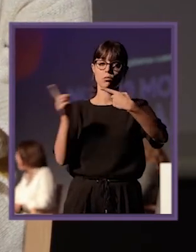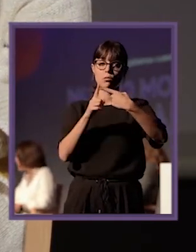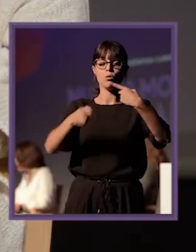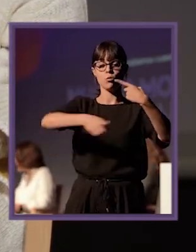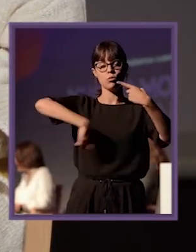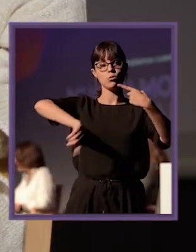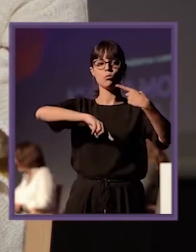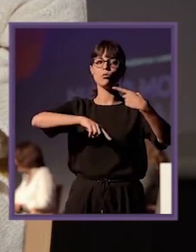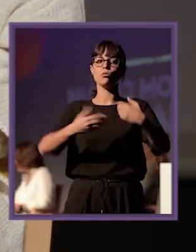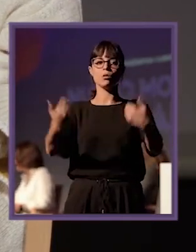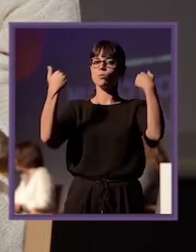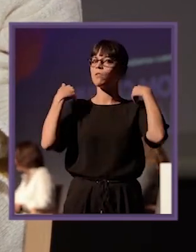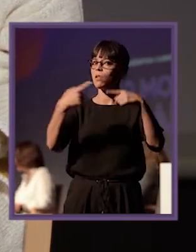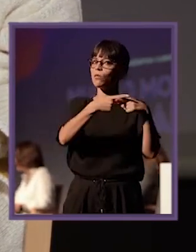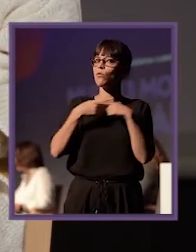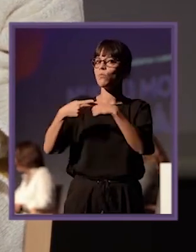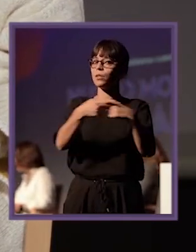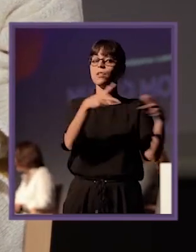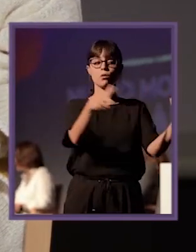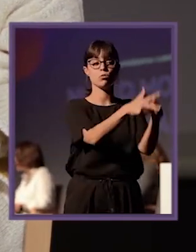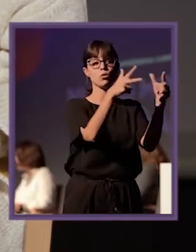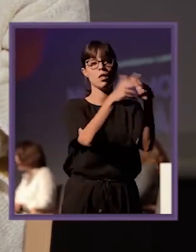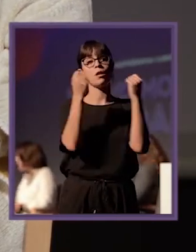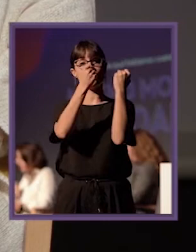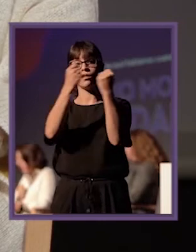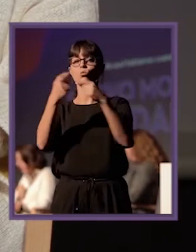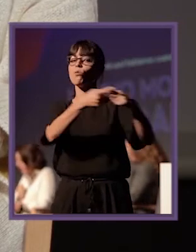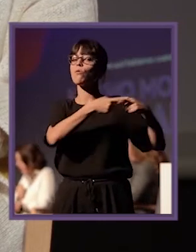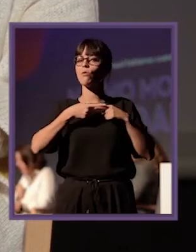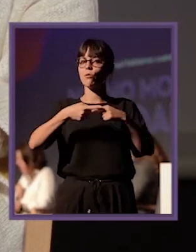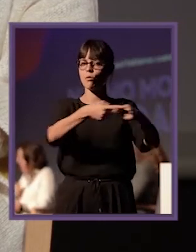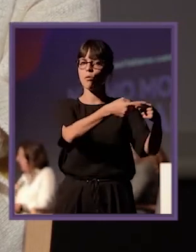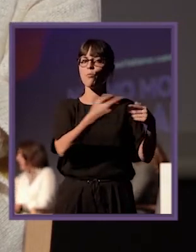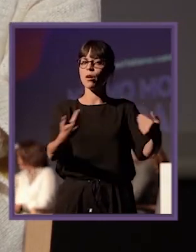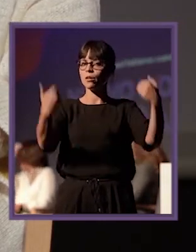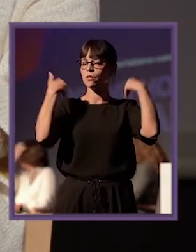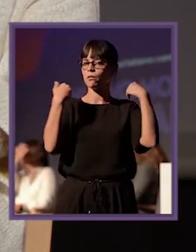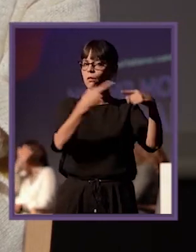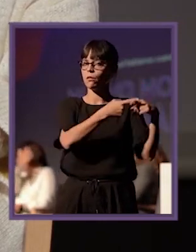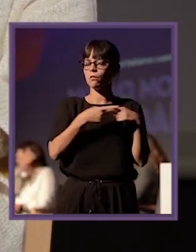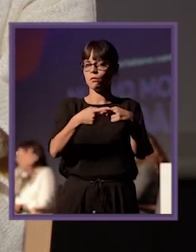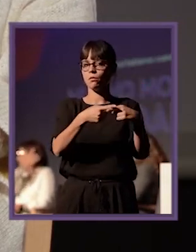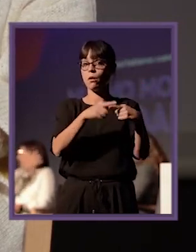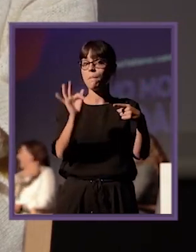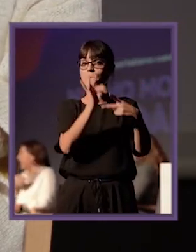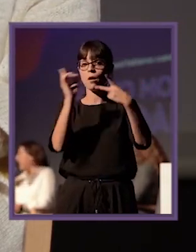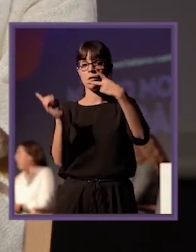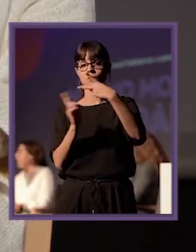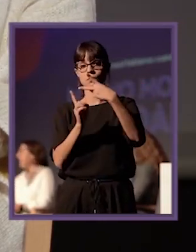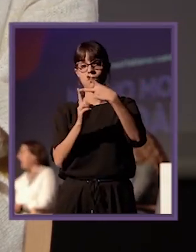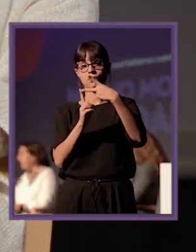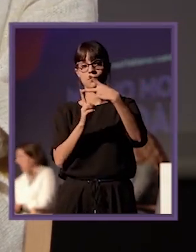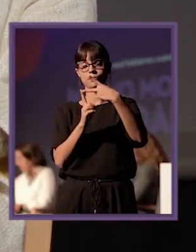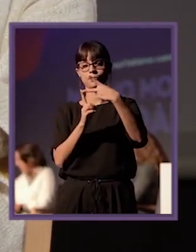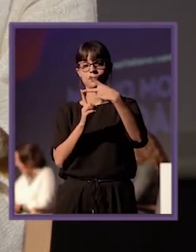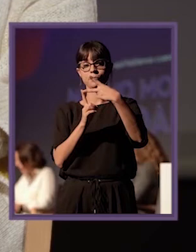la corresponsabilidad entre las instituciones y la ciudadanía, como bien decía la consejera, pero además tenemos que superar esta idea que vamos a